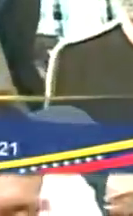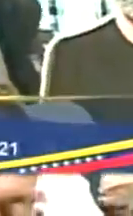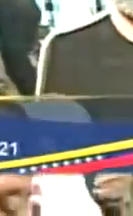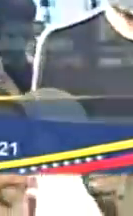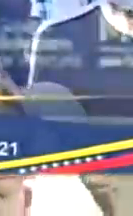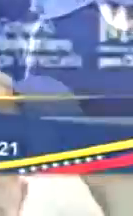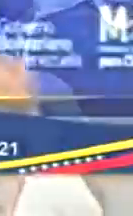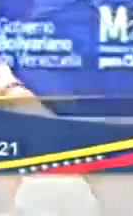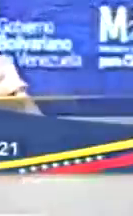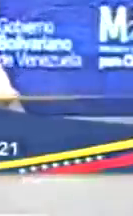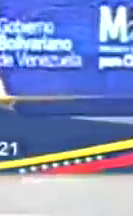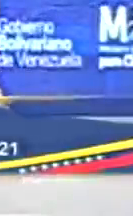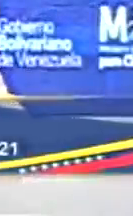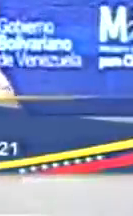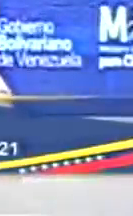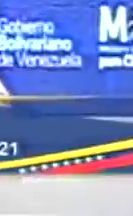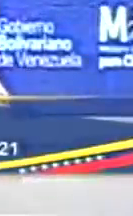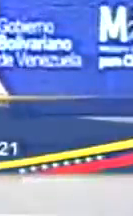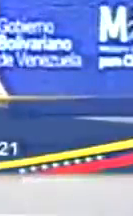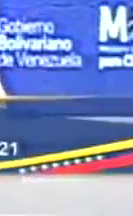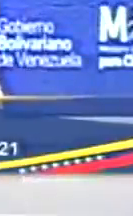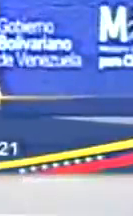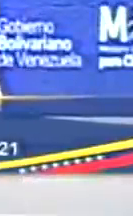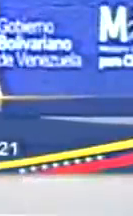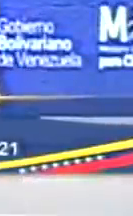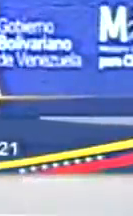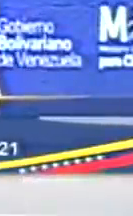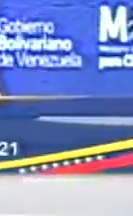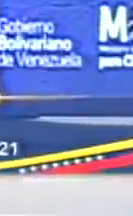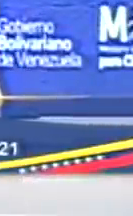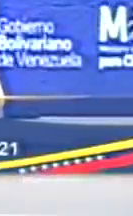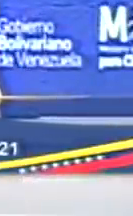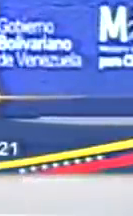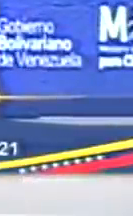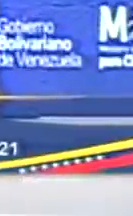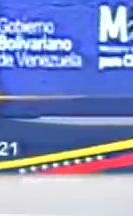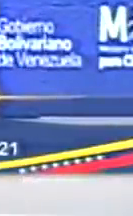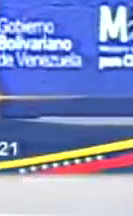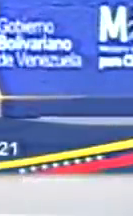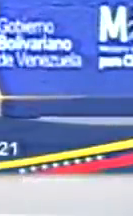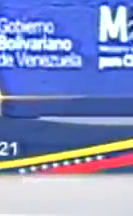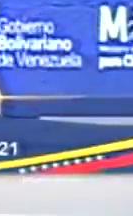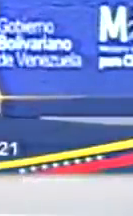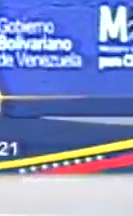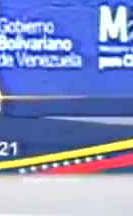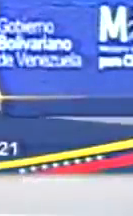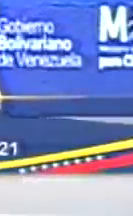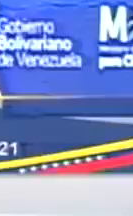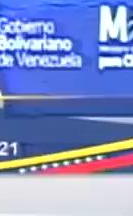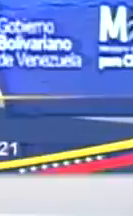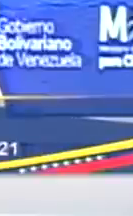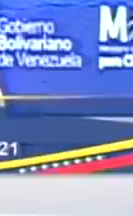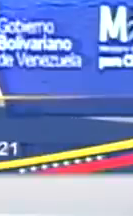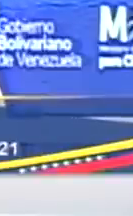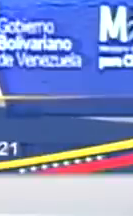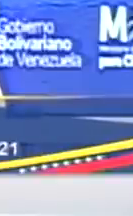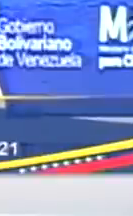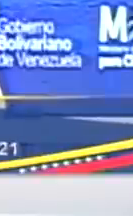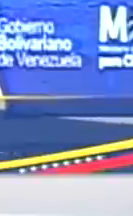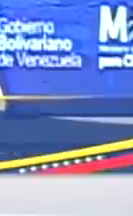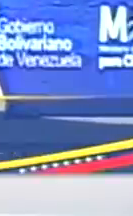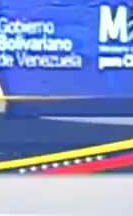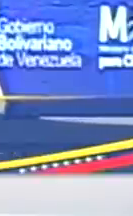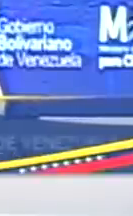Bueno, buenas noches a todos, a todas. Me siento muy